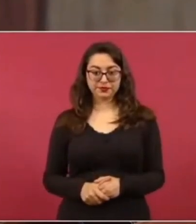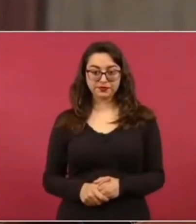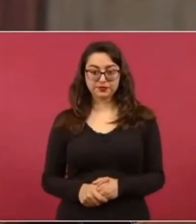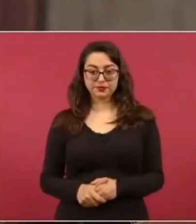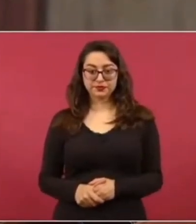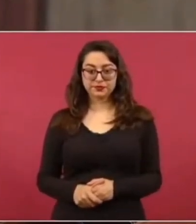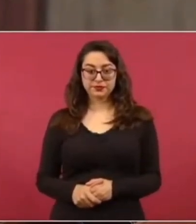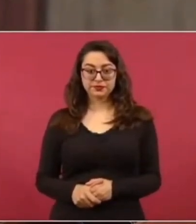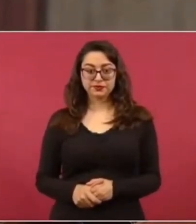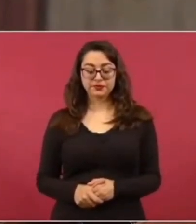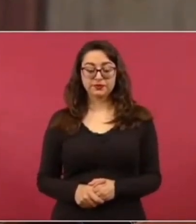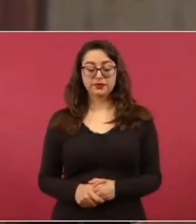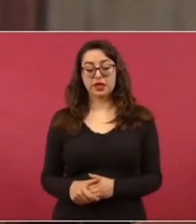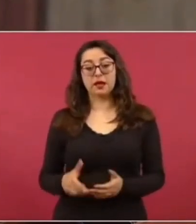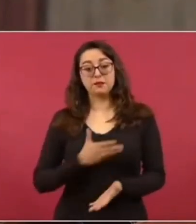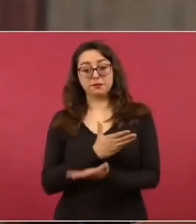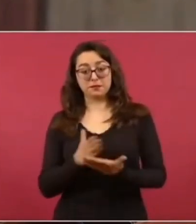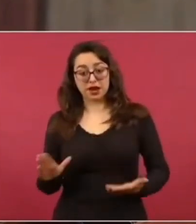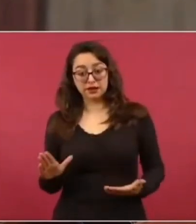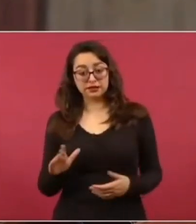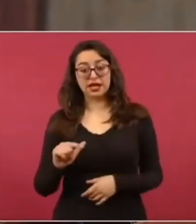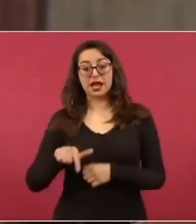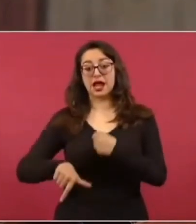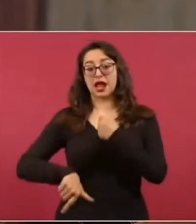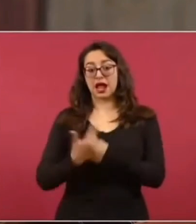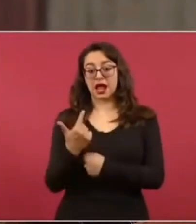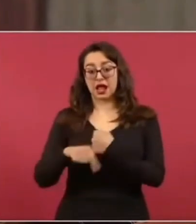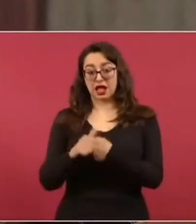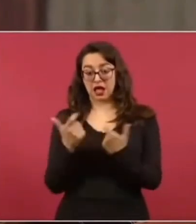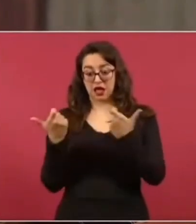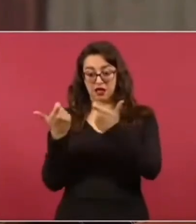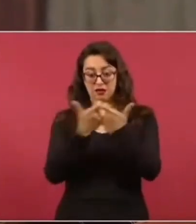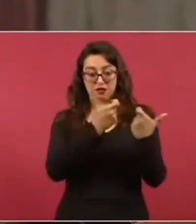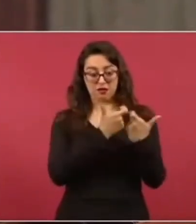Tienen 14 fideicomisos por